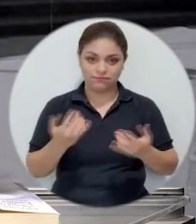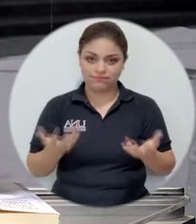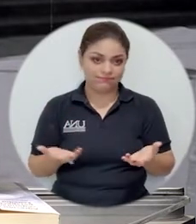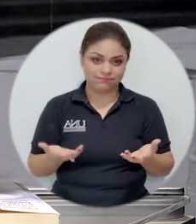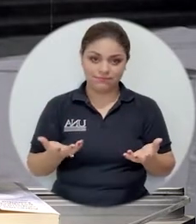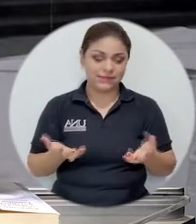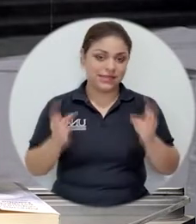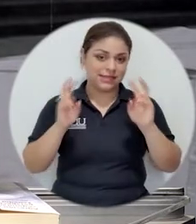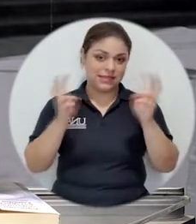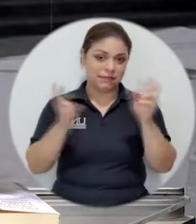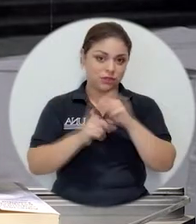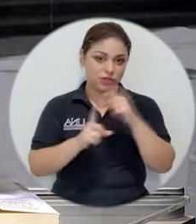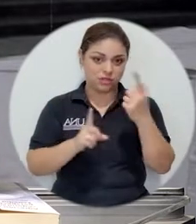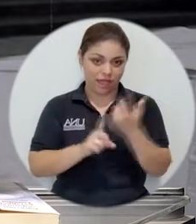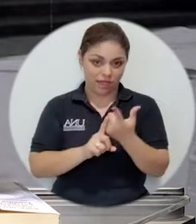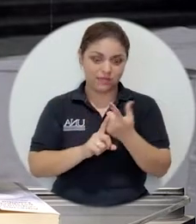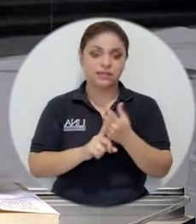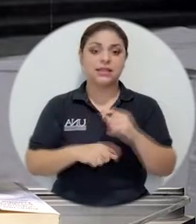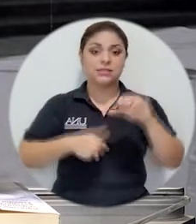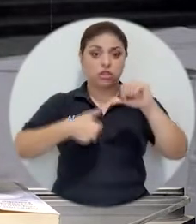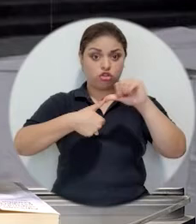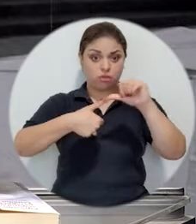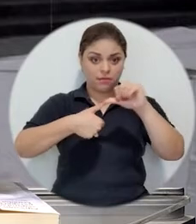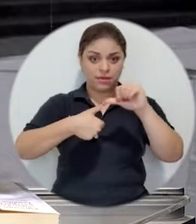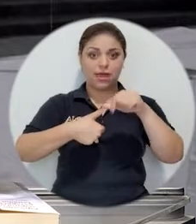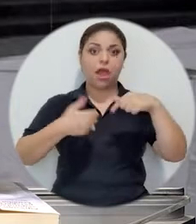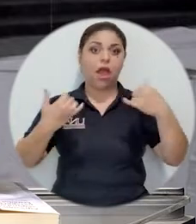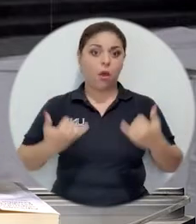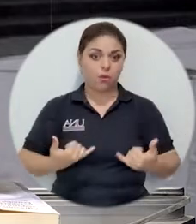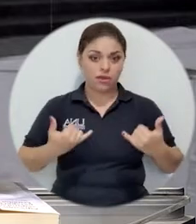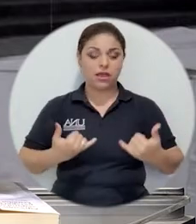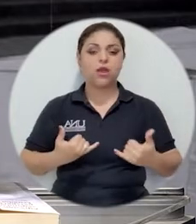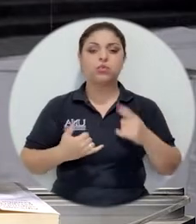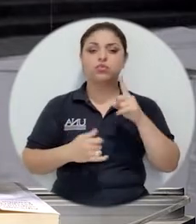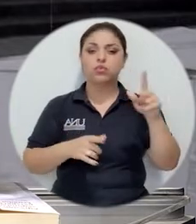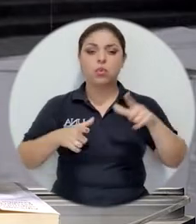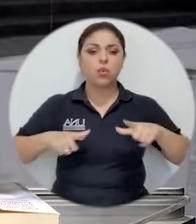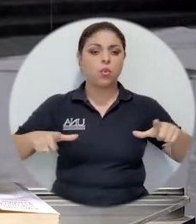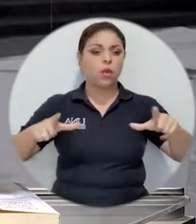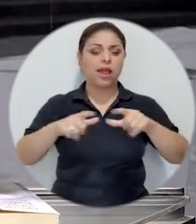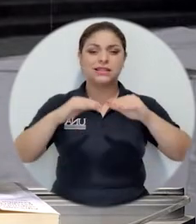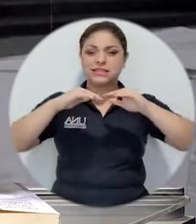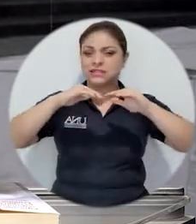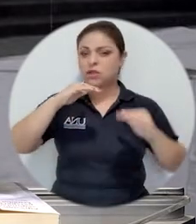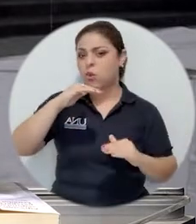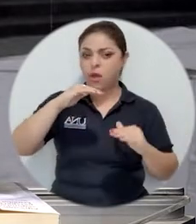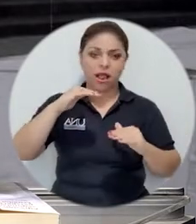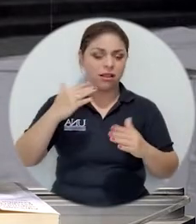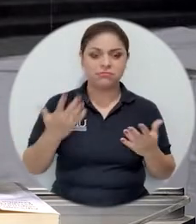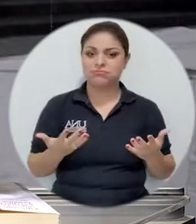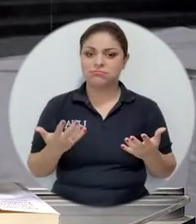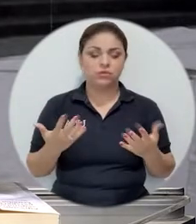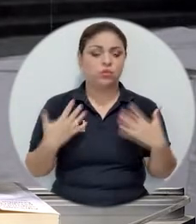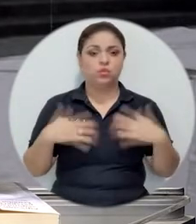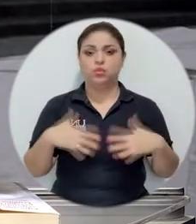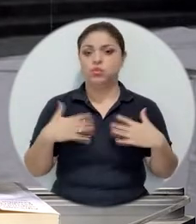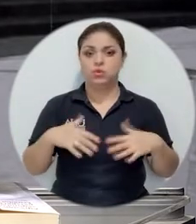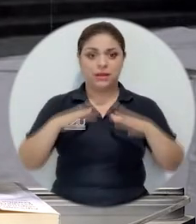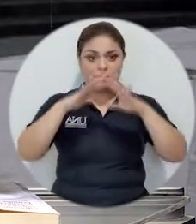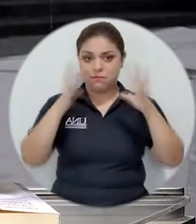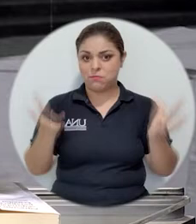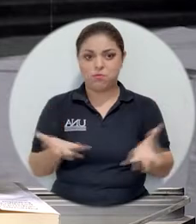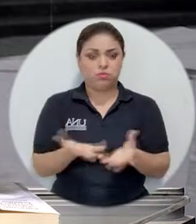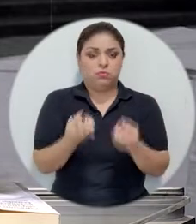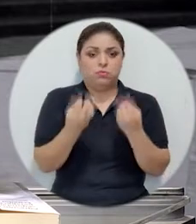inconclusos en cuanto a la temática social. Centroamérica hoy en día es una de las regiones más desiguales a nivel mundial, con